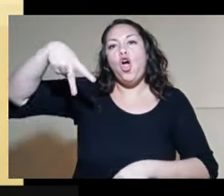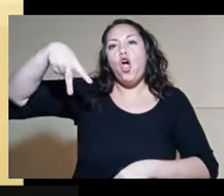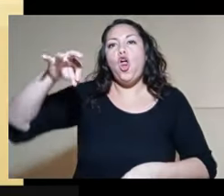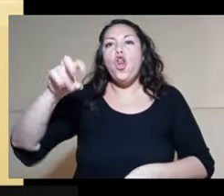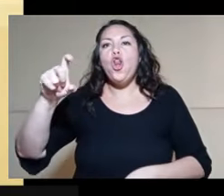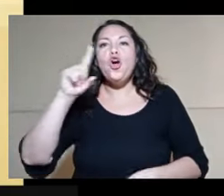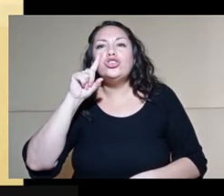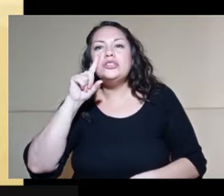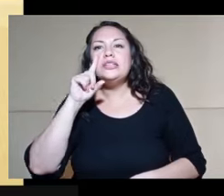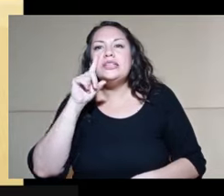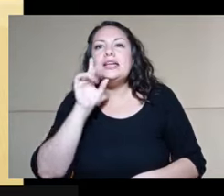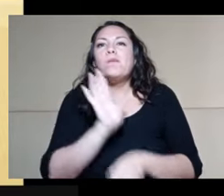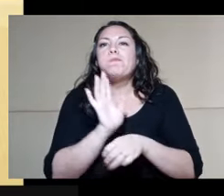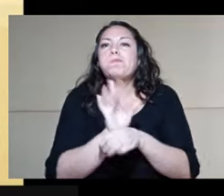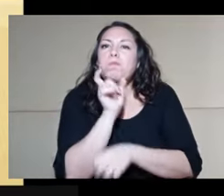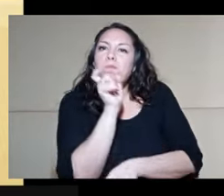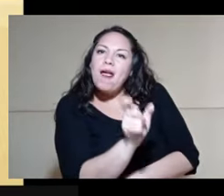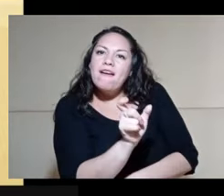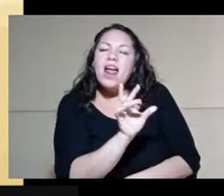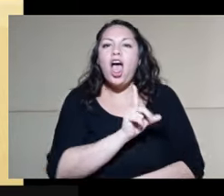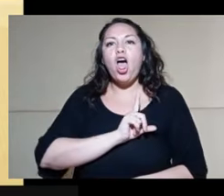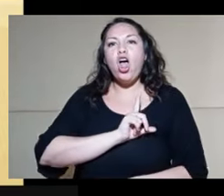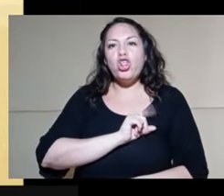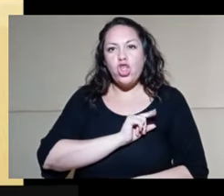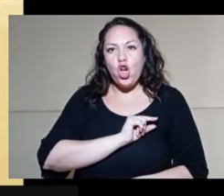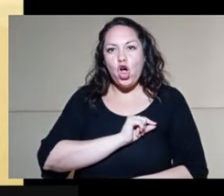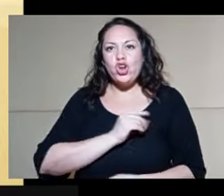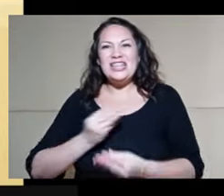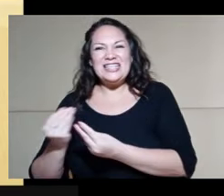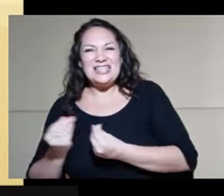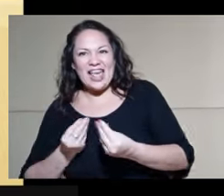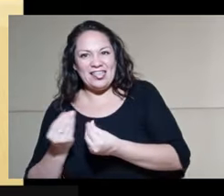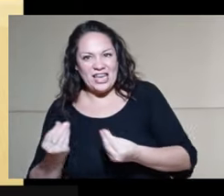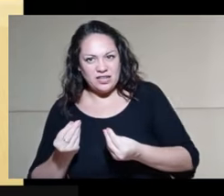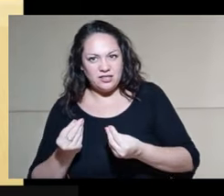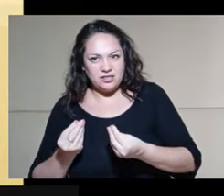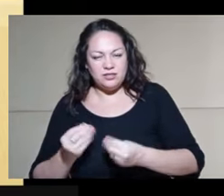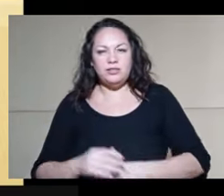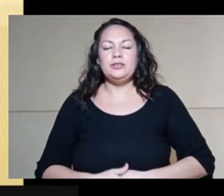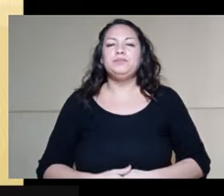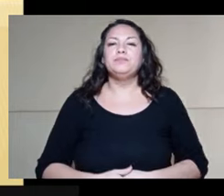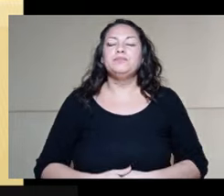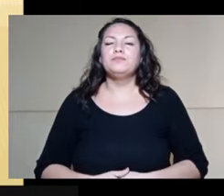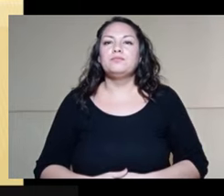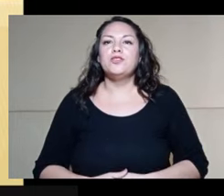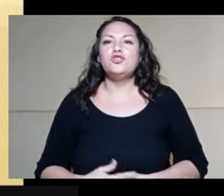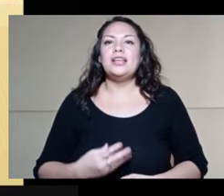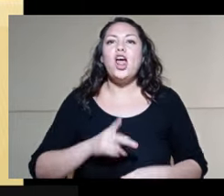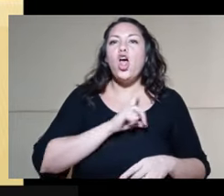entonces viene de lo que es dolor, o sea que el dolor es también parte de la sensibilidad. Por